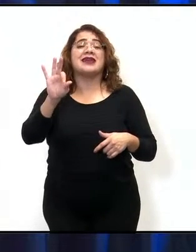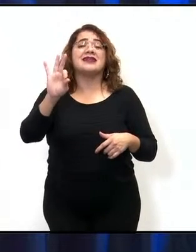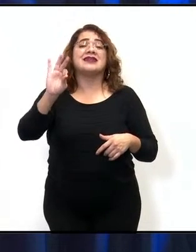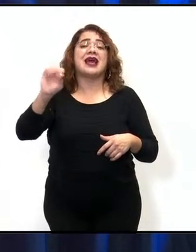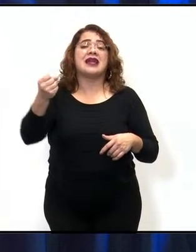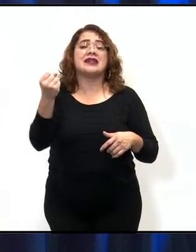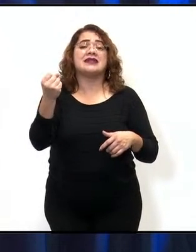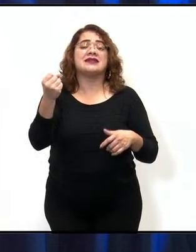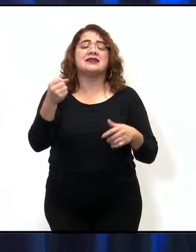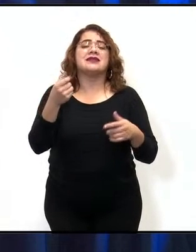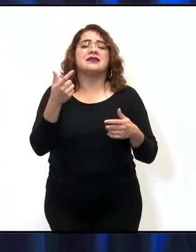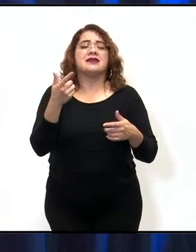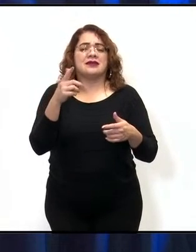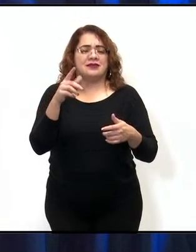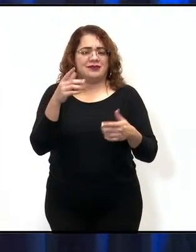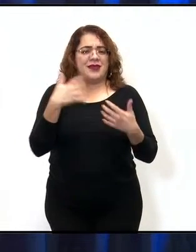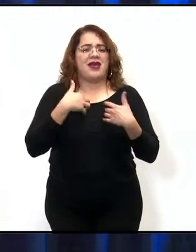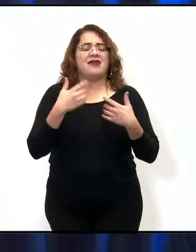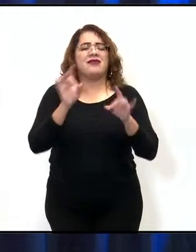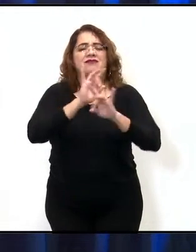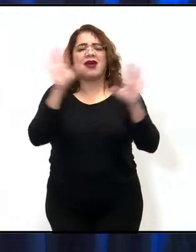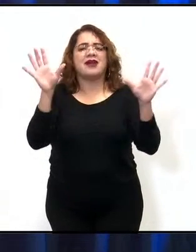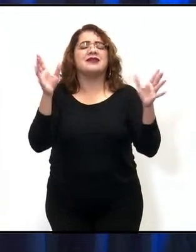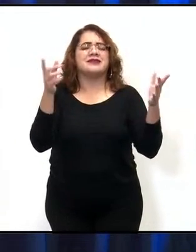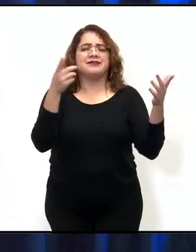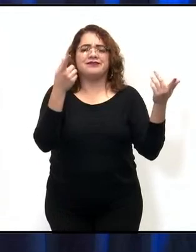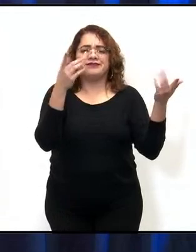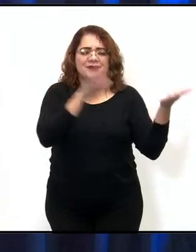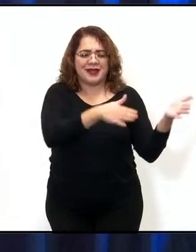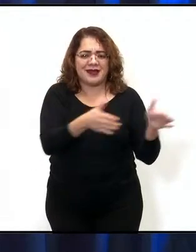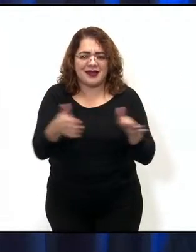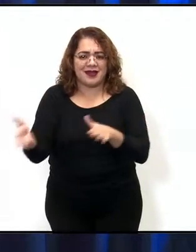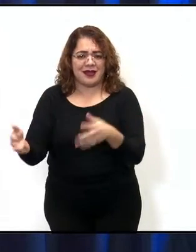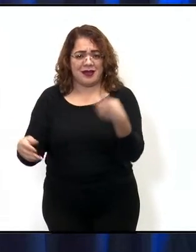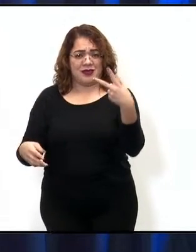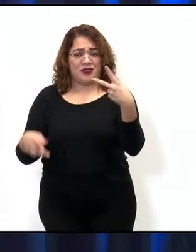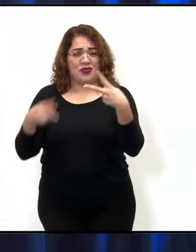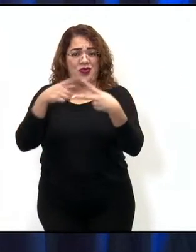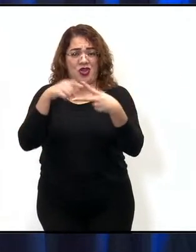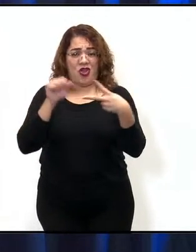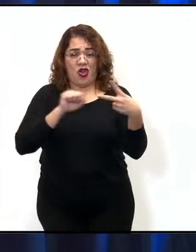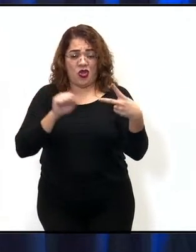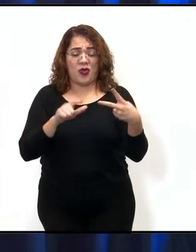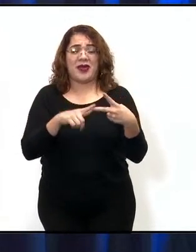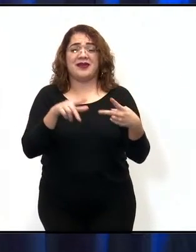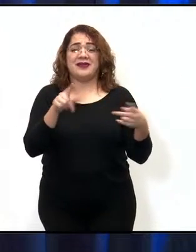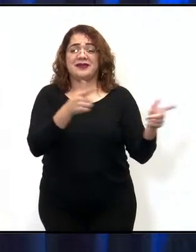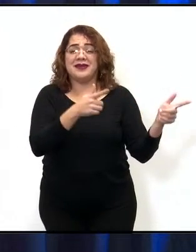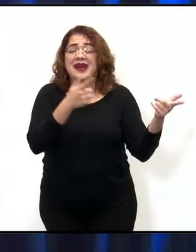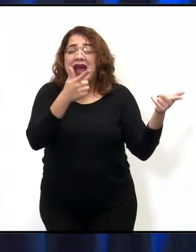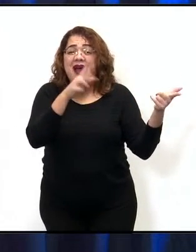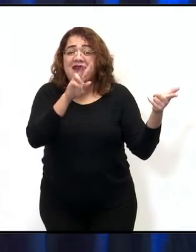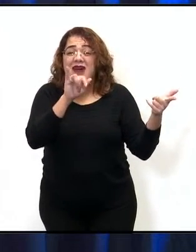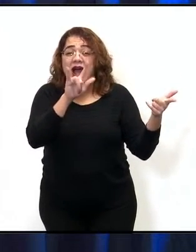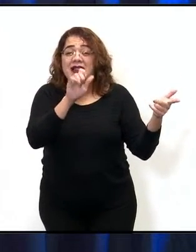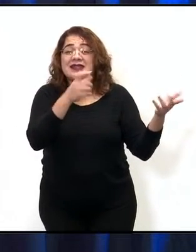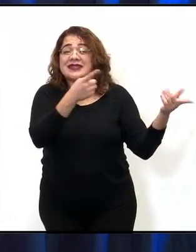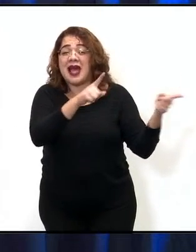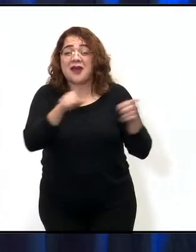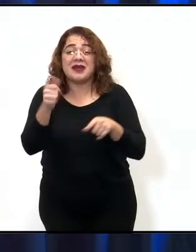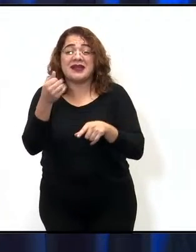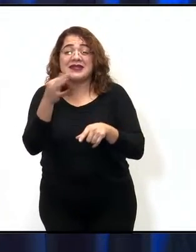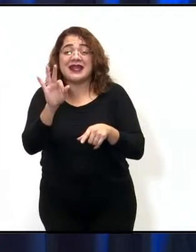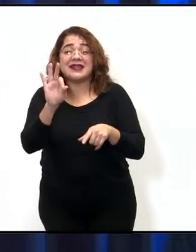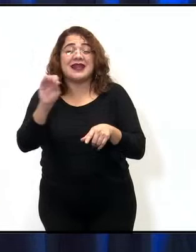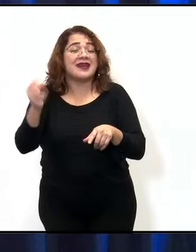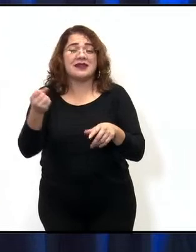tantas personas aquí, tantas fatalidades como esta pandemia. Por favor, tengan cuidado.